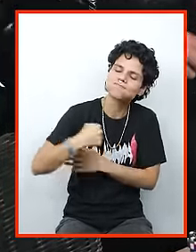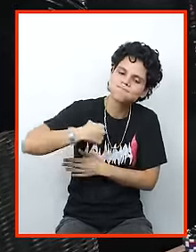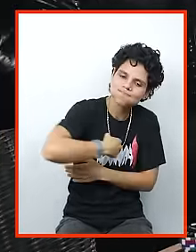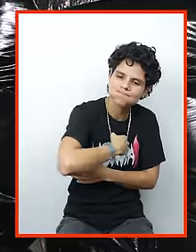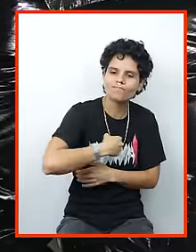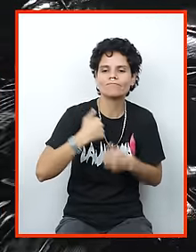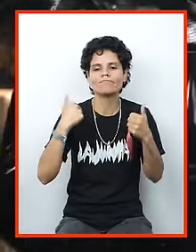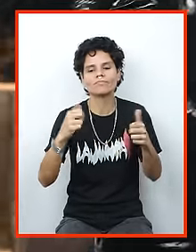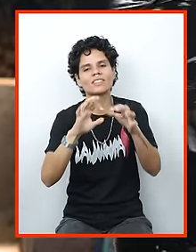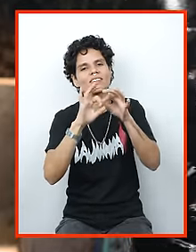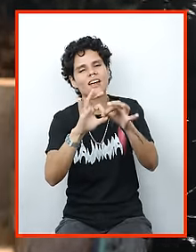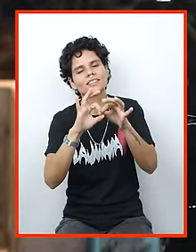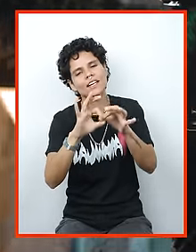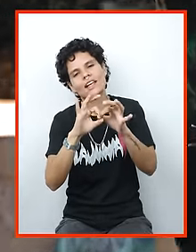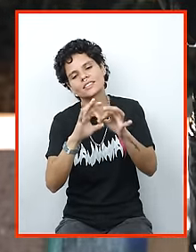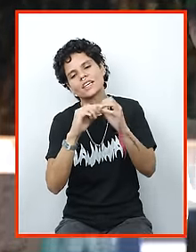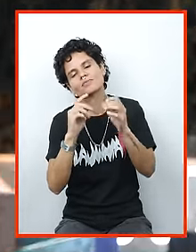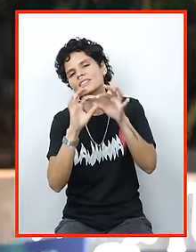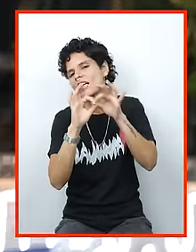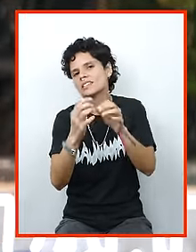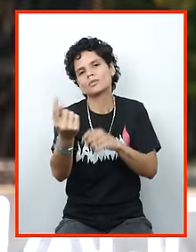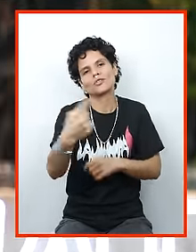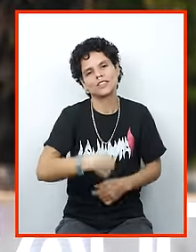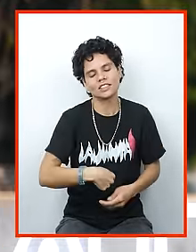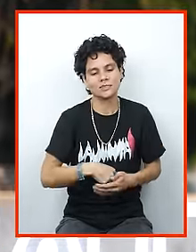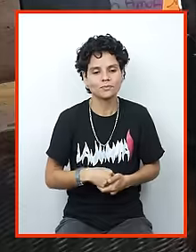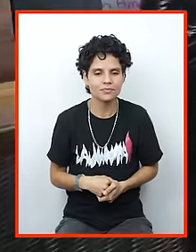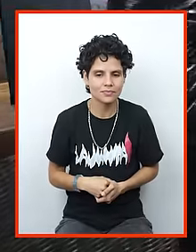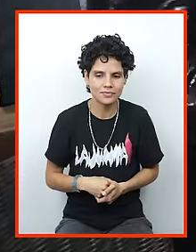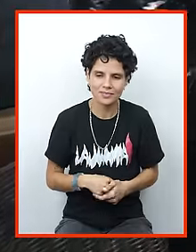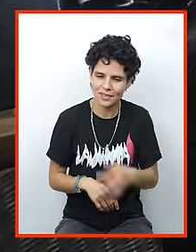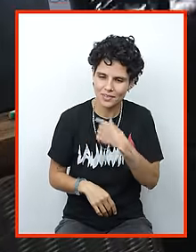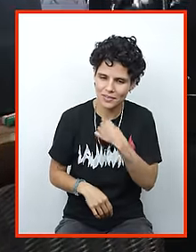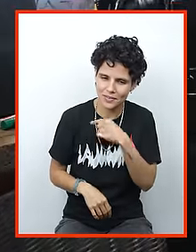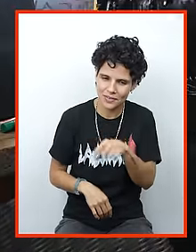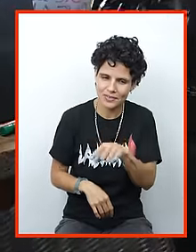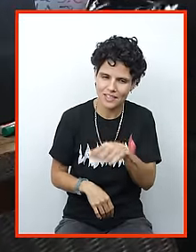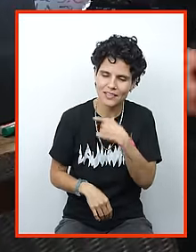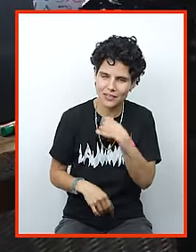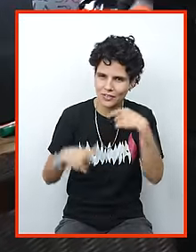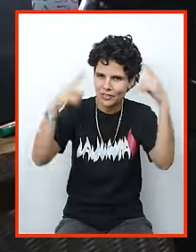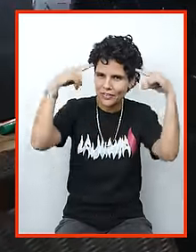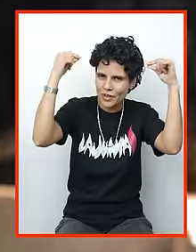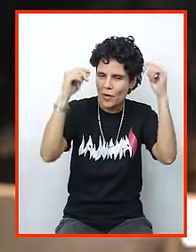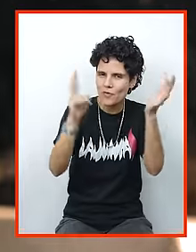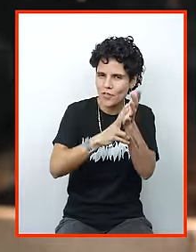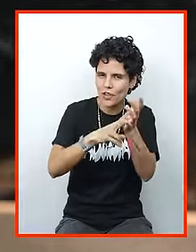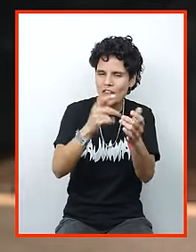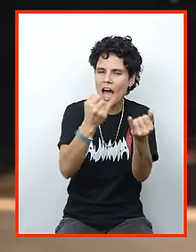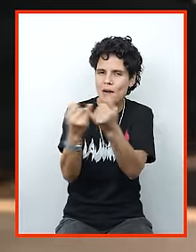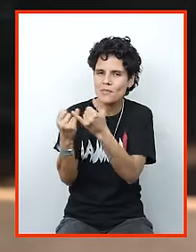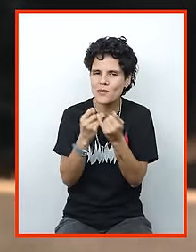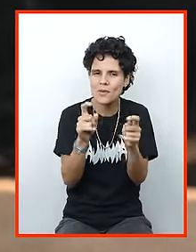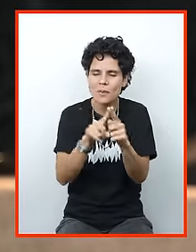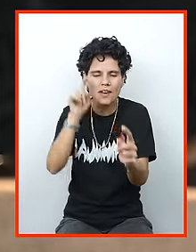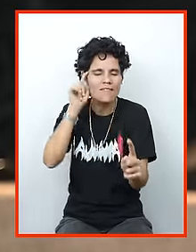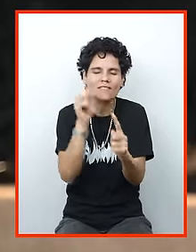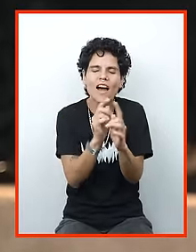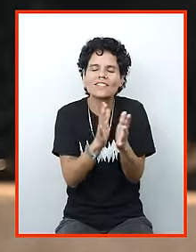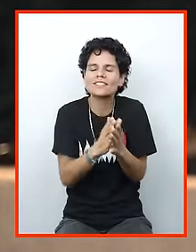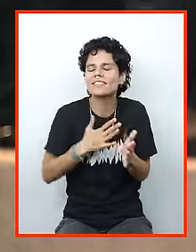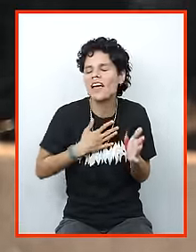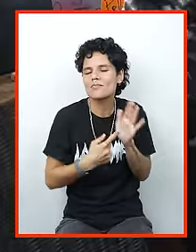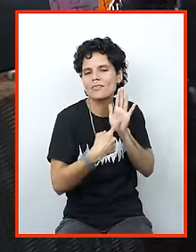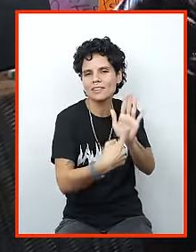Mi ganita, lo quiero mucho. Gracias, compadre, hermano. Gracias por haber venido, ¿no? Oye, y me gusta Easy Kid porque es fan de sus amigos, ¿ah? ¿Eh? Sí, los